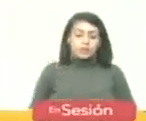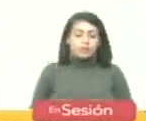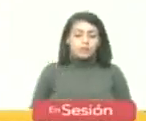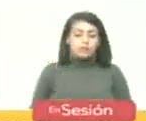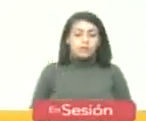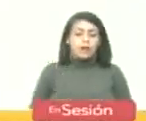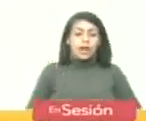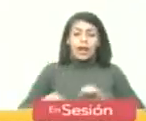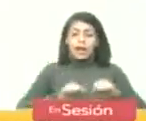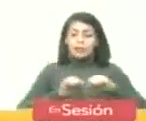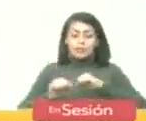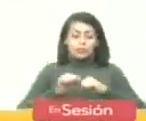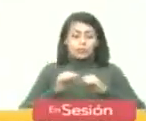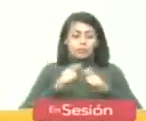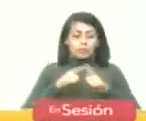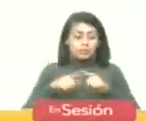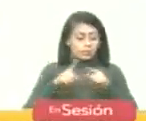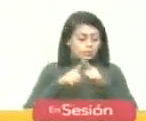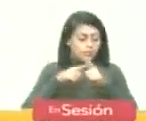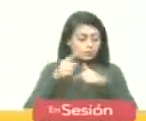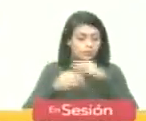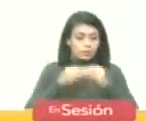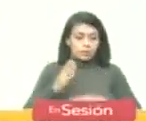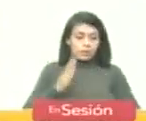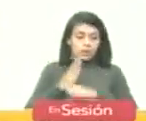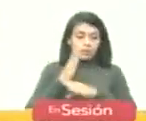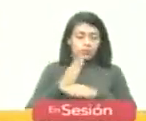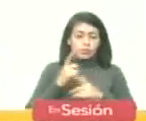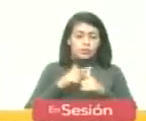en su acción en contra